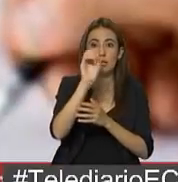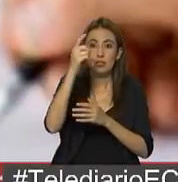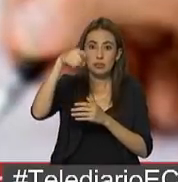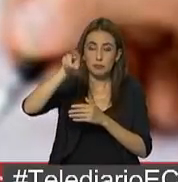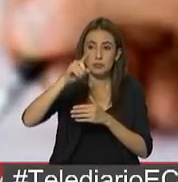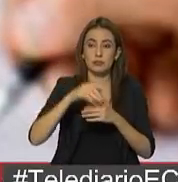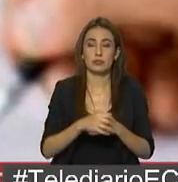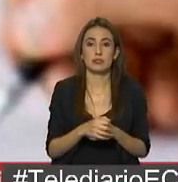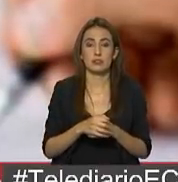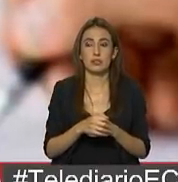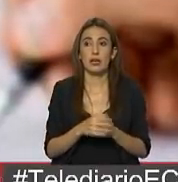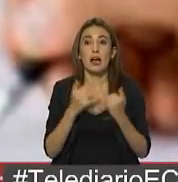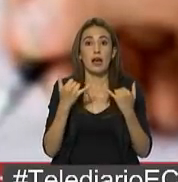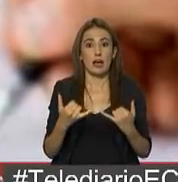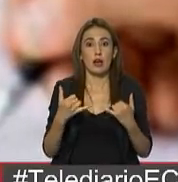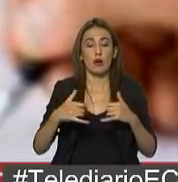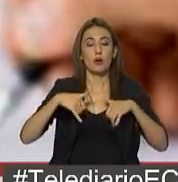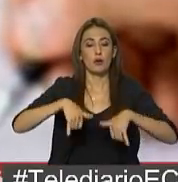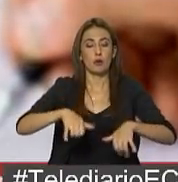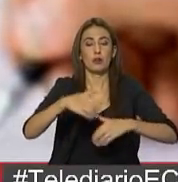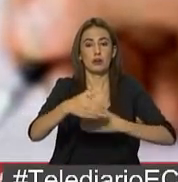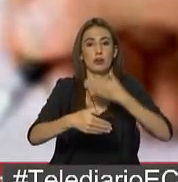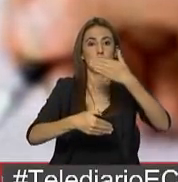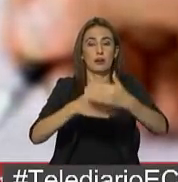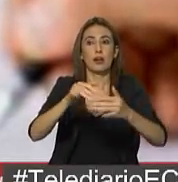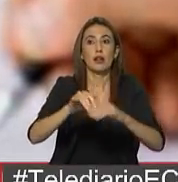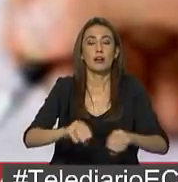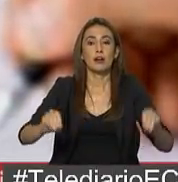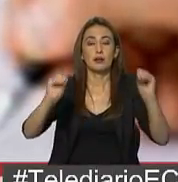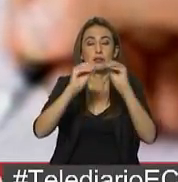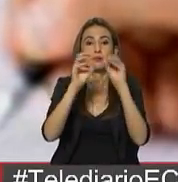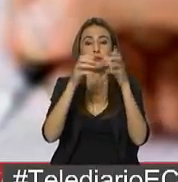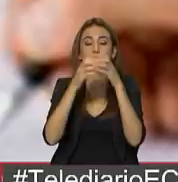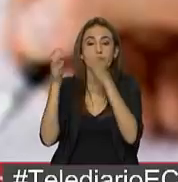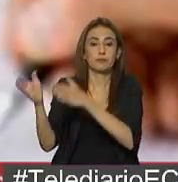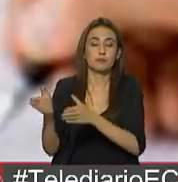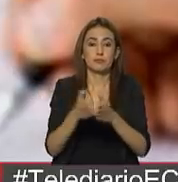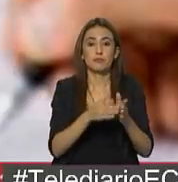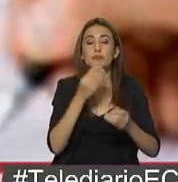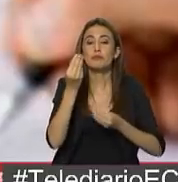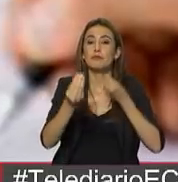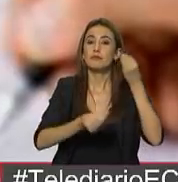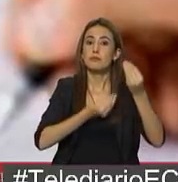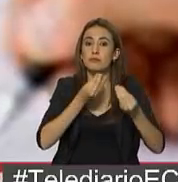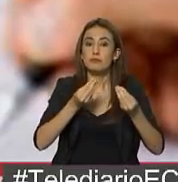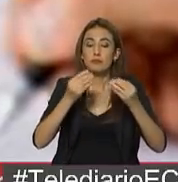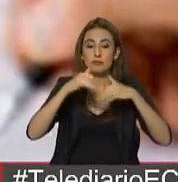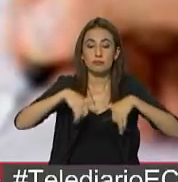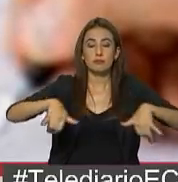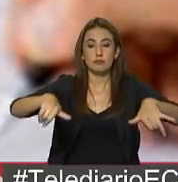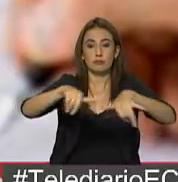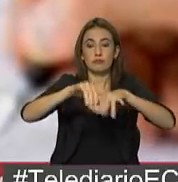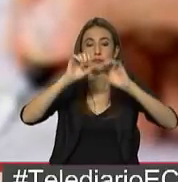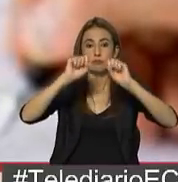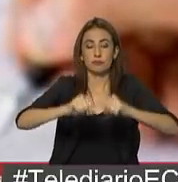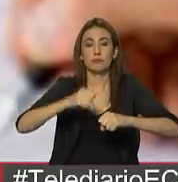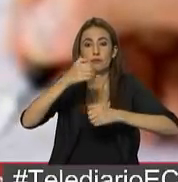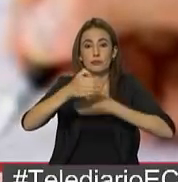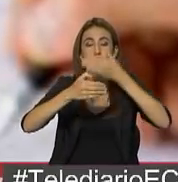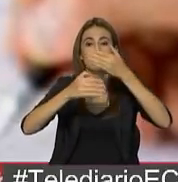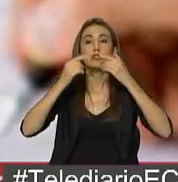$30.126.000. El proceso se realizó bajo régimen especial, por lo que la EMOB invitó directamente a la cuadra compañía inmobiliaria